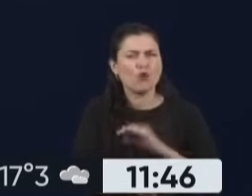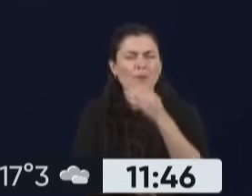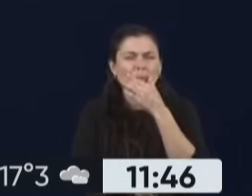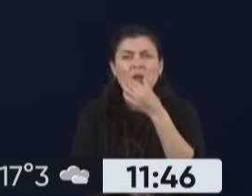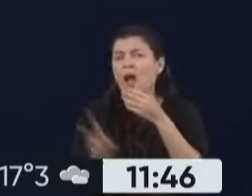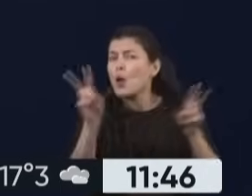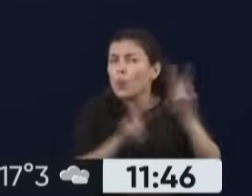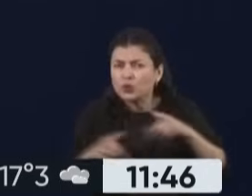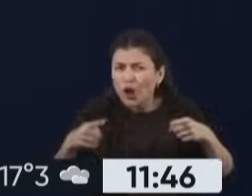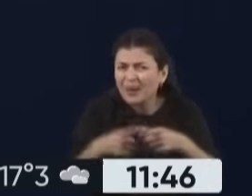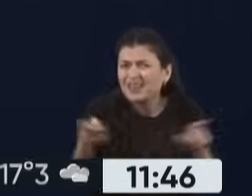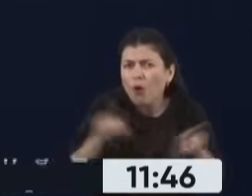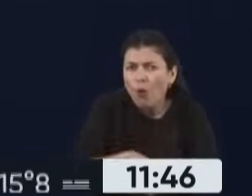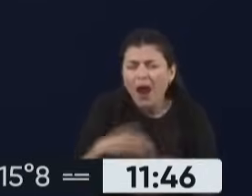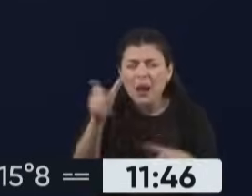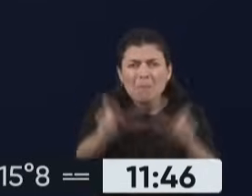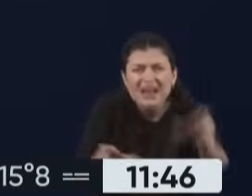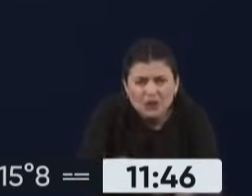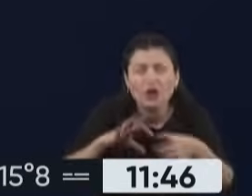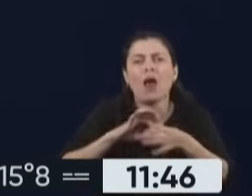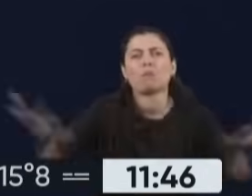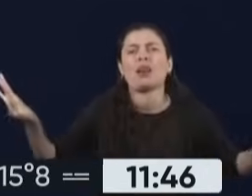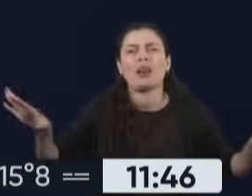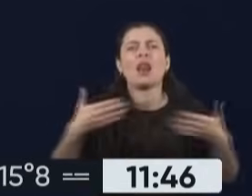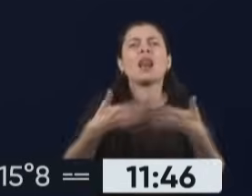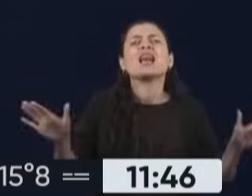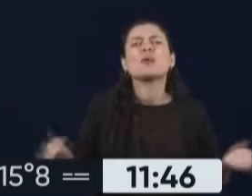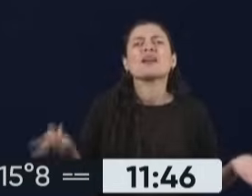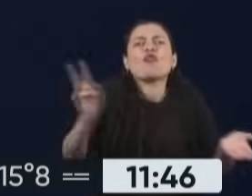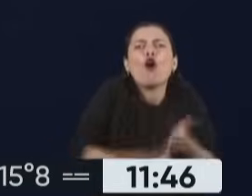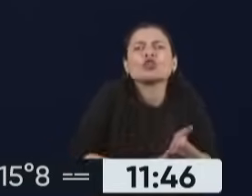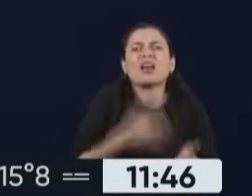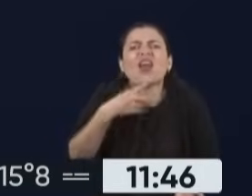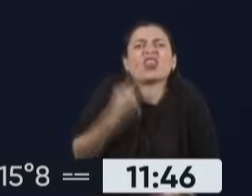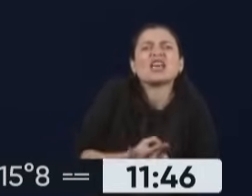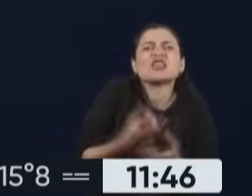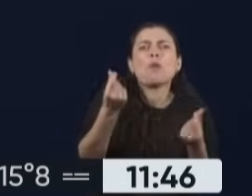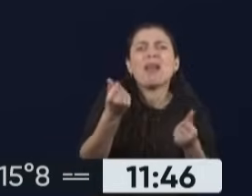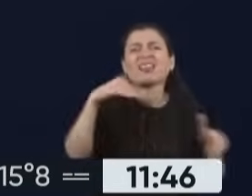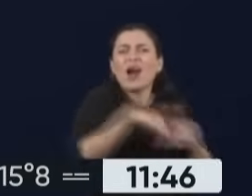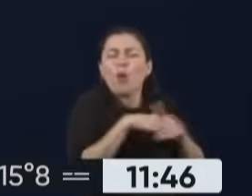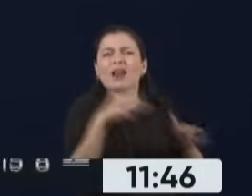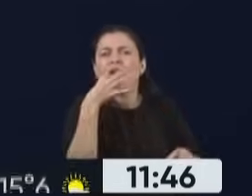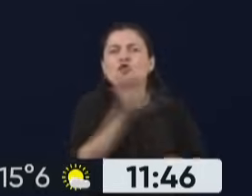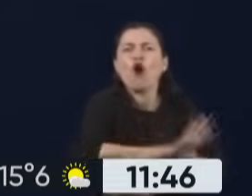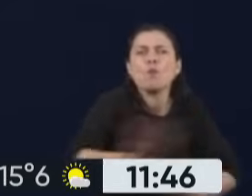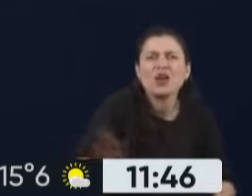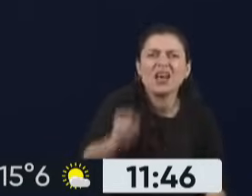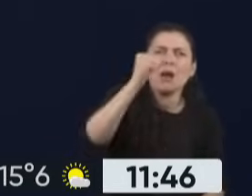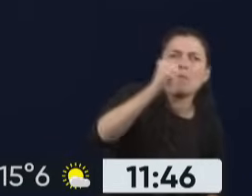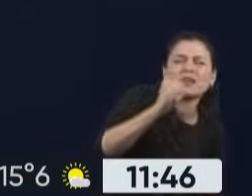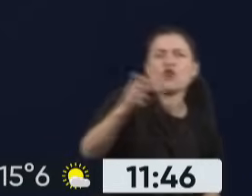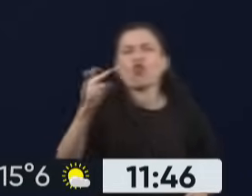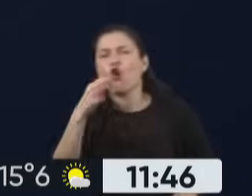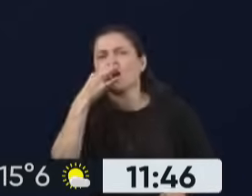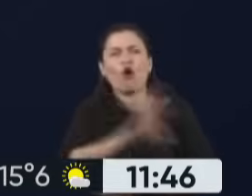devolverle la libertad a la gente, la libertad de sus ahorros, la libertad de lo que ha hecho en los últimos